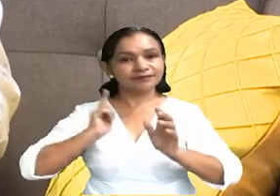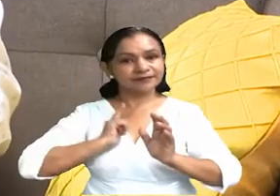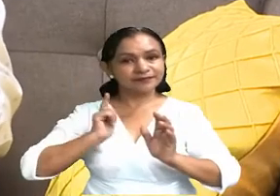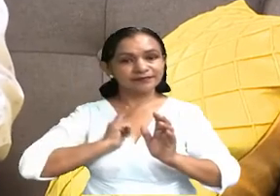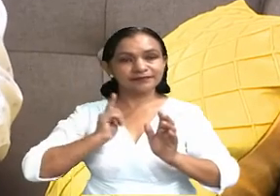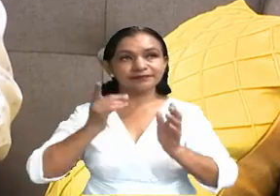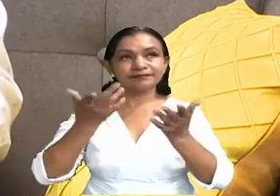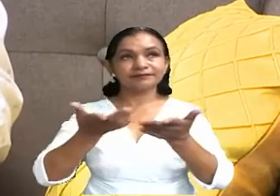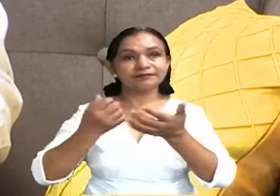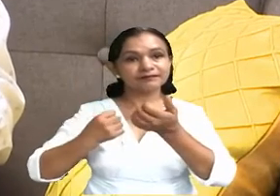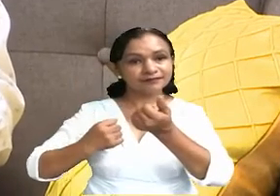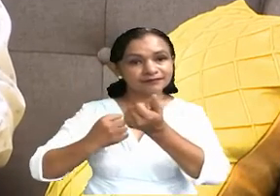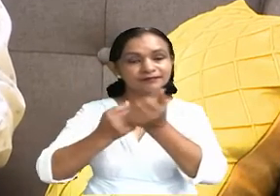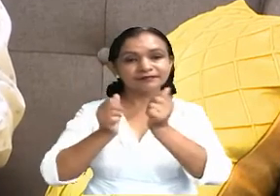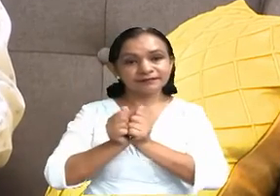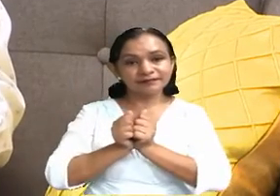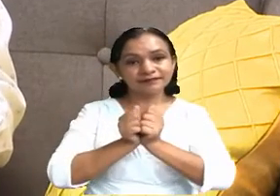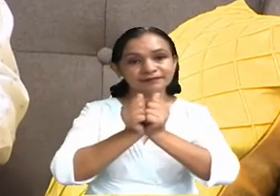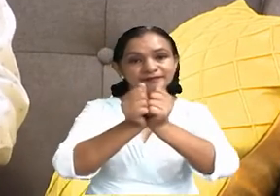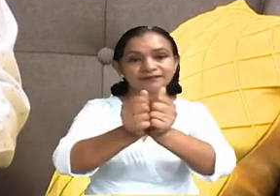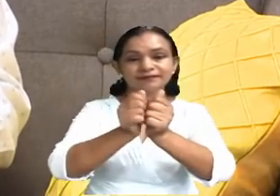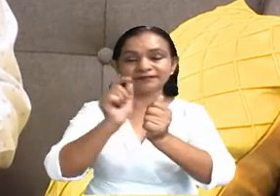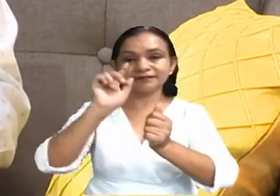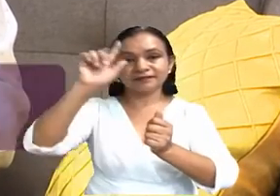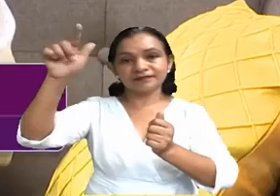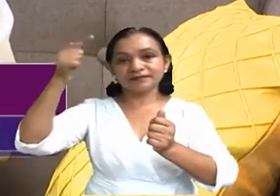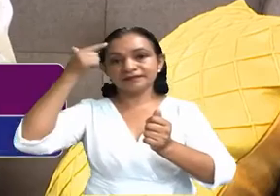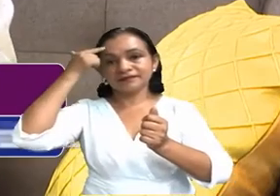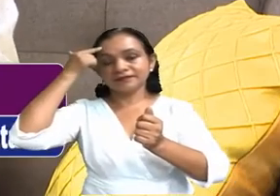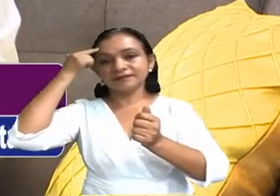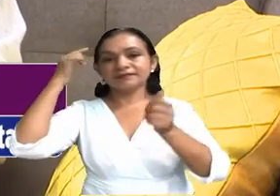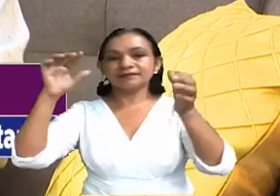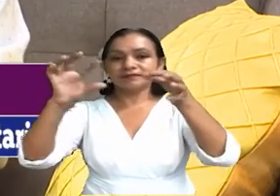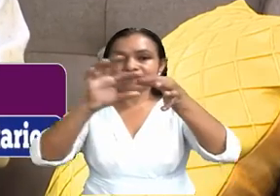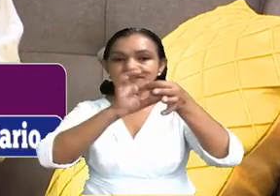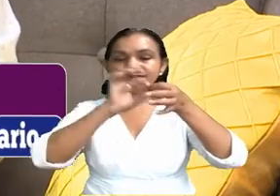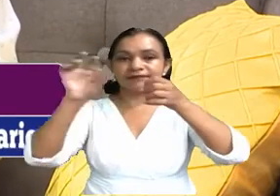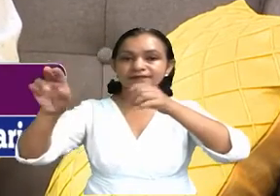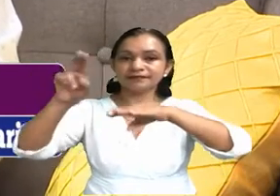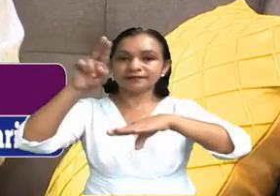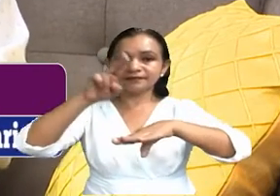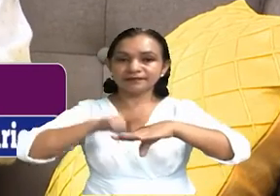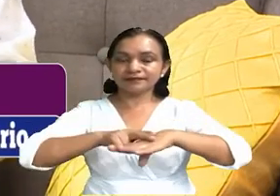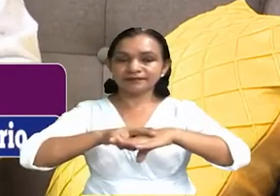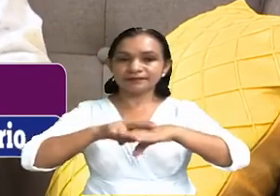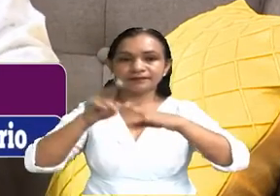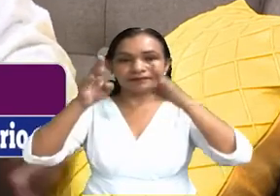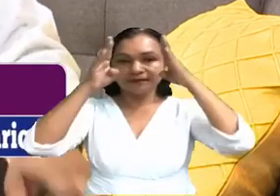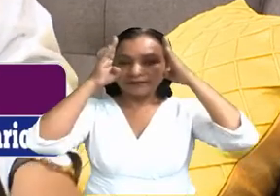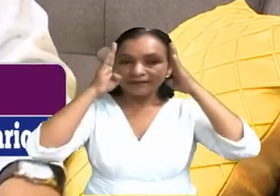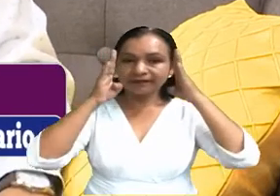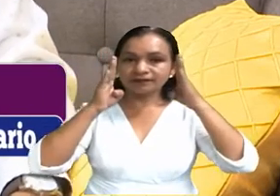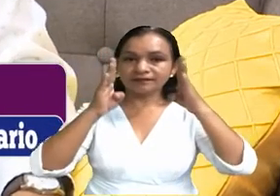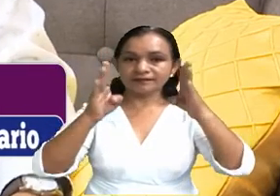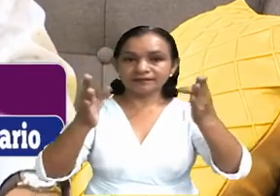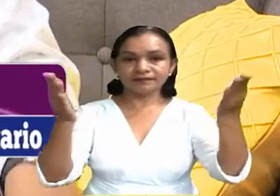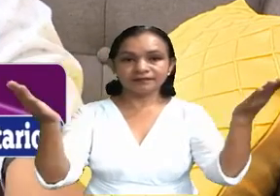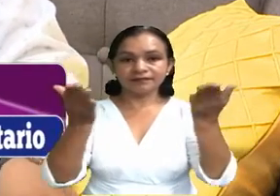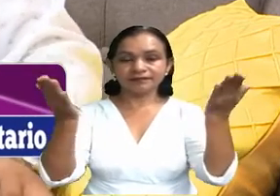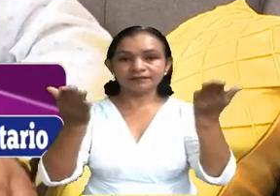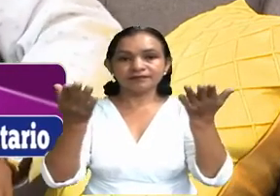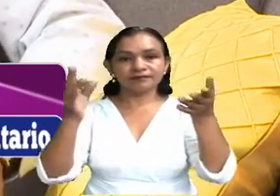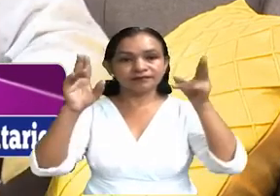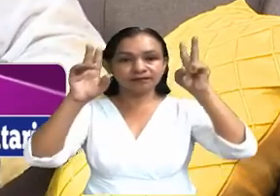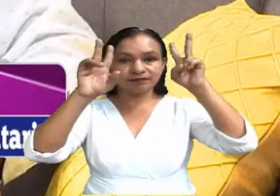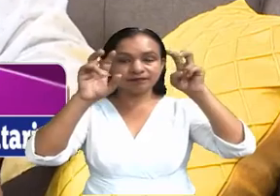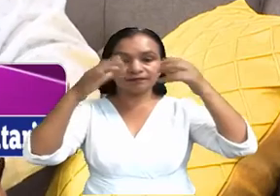Bueno, acompañamiento, ¿no? Integral de parte del Gobierno de Reconciliación y Unidad Nacional. No solamente atención respecto a